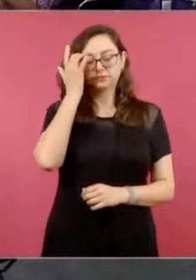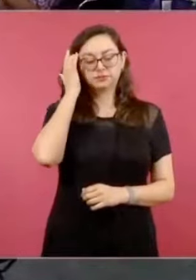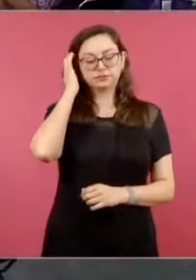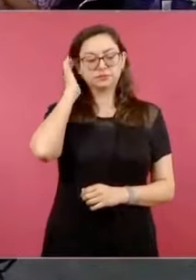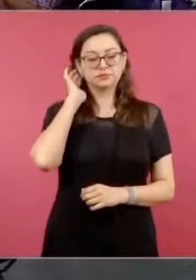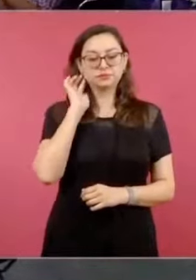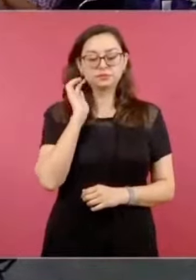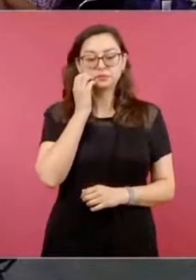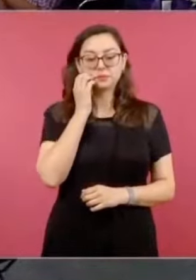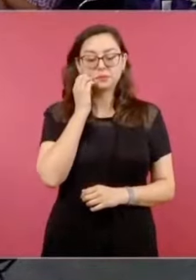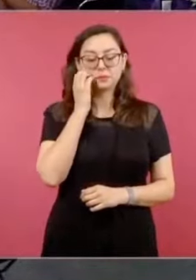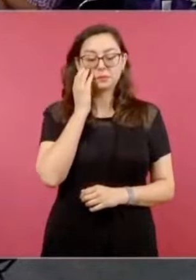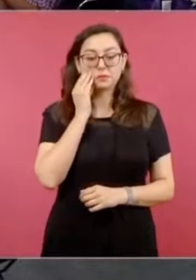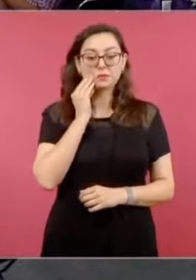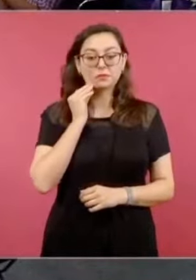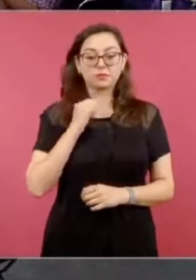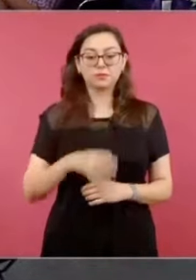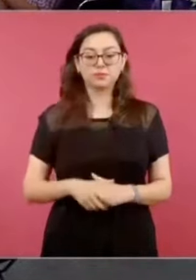Pues ahí,